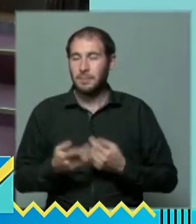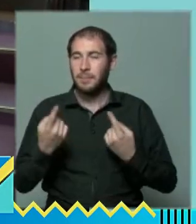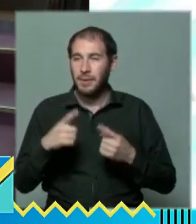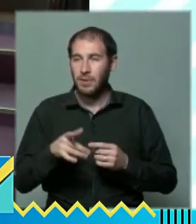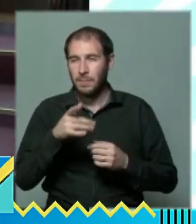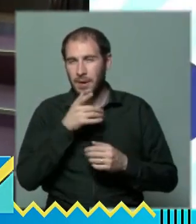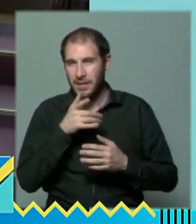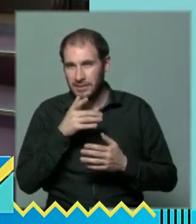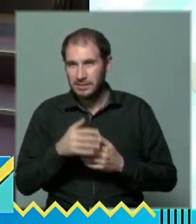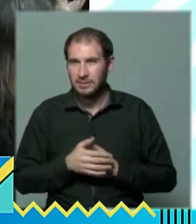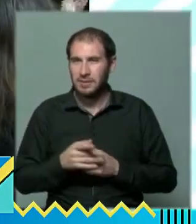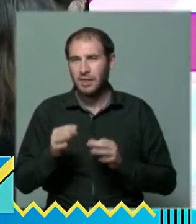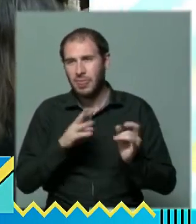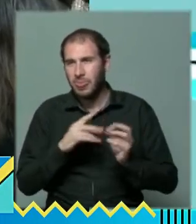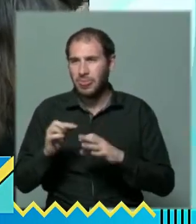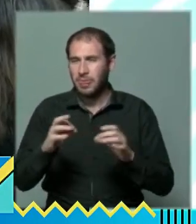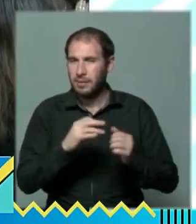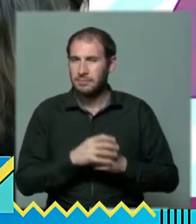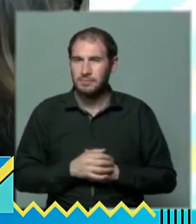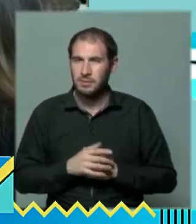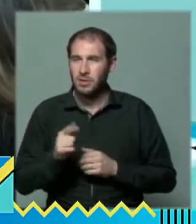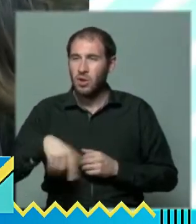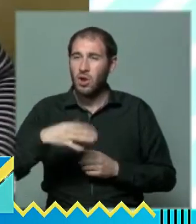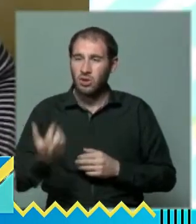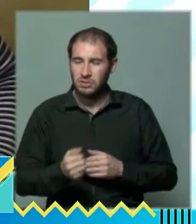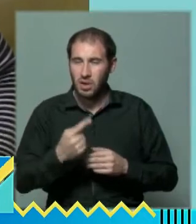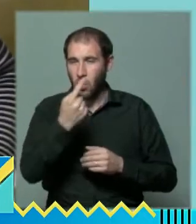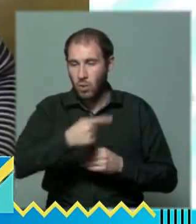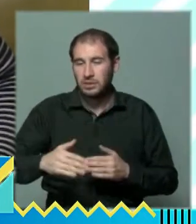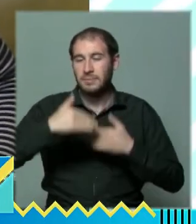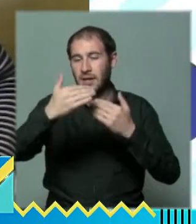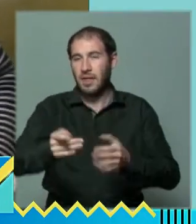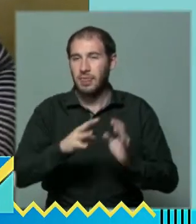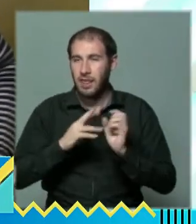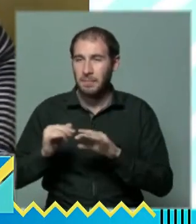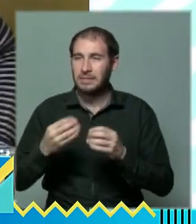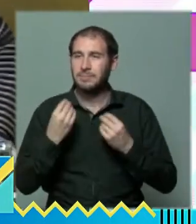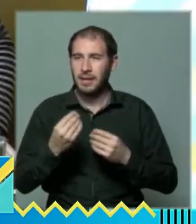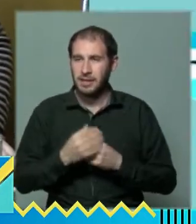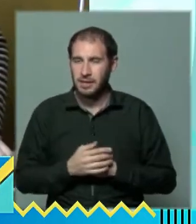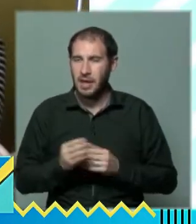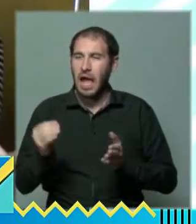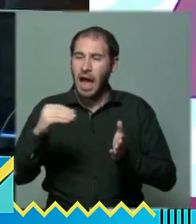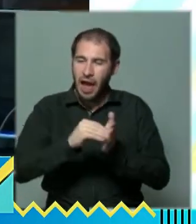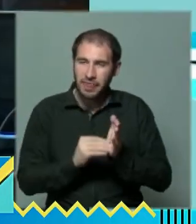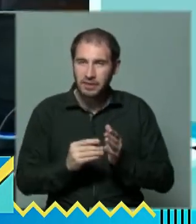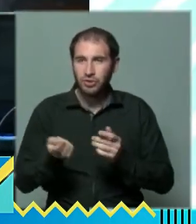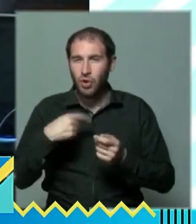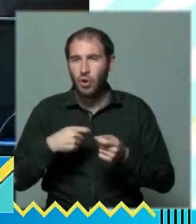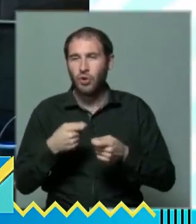como que hemos estado debatiendo y hemos logrado postergar una semana más el tratamiento para incorporarle o